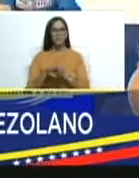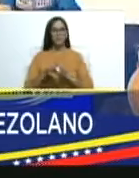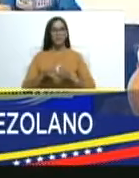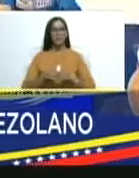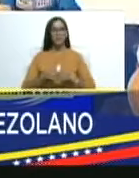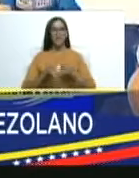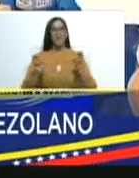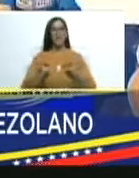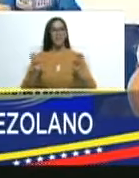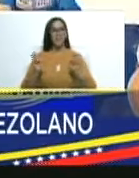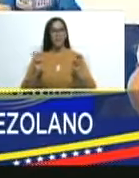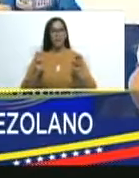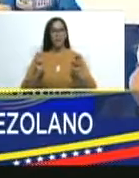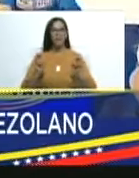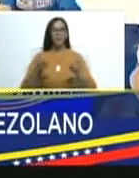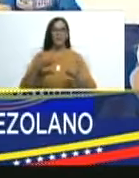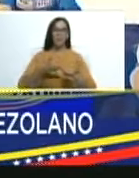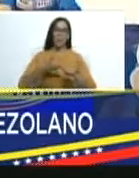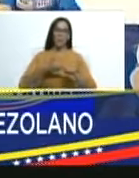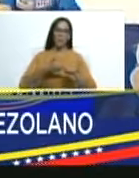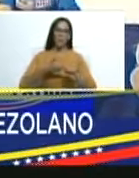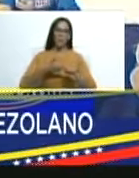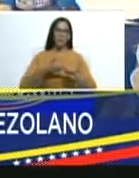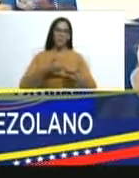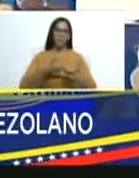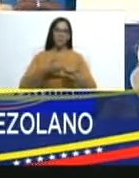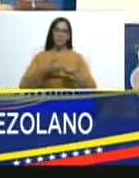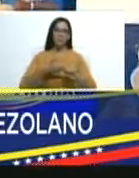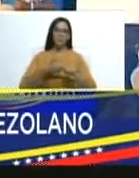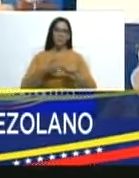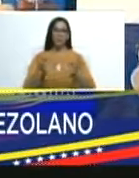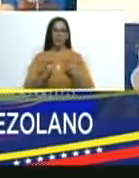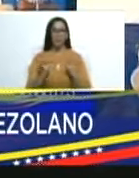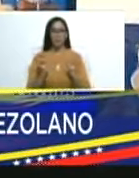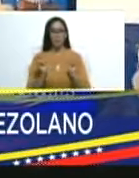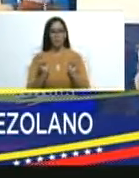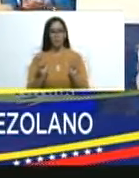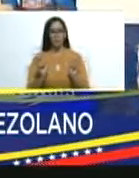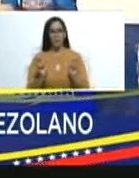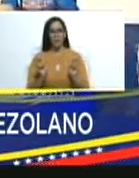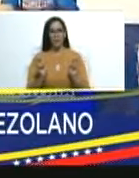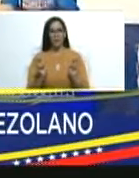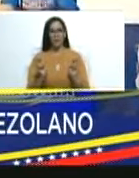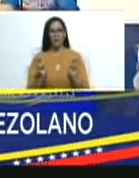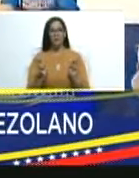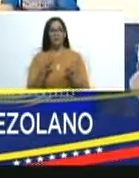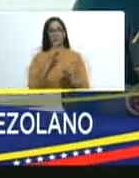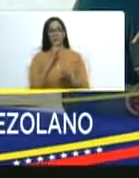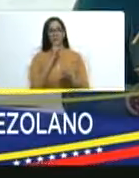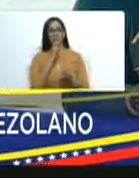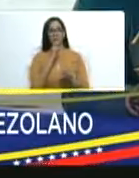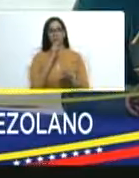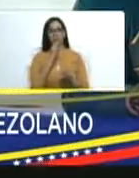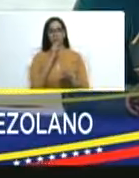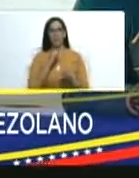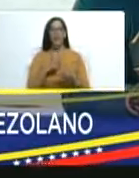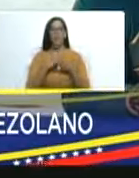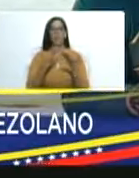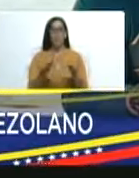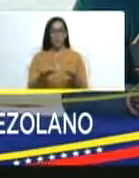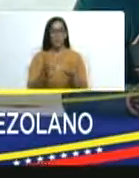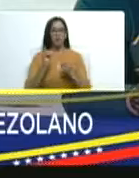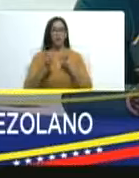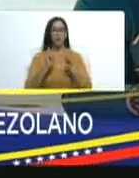en el tema del combustible, que es un tema peliagudo. Hemos dado algunos